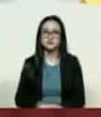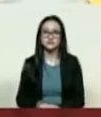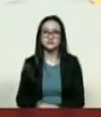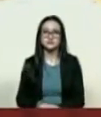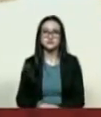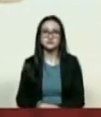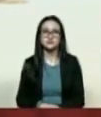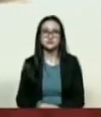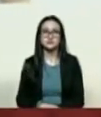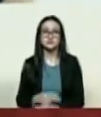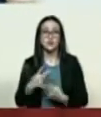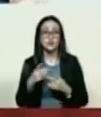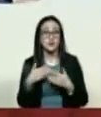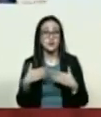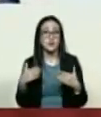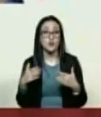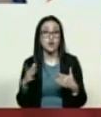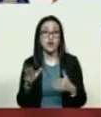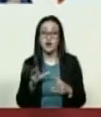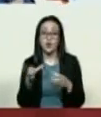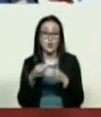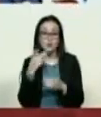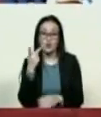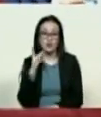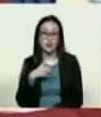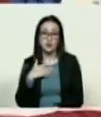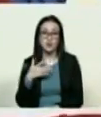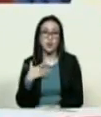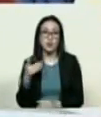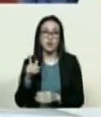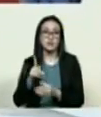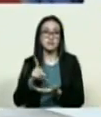Voluntad Popular no puede participar porque no es partido.